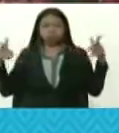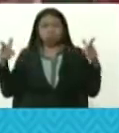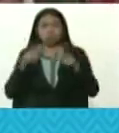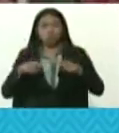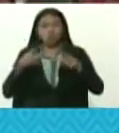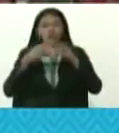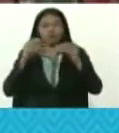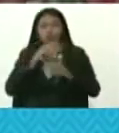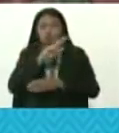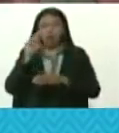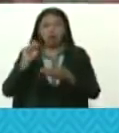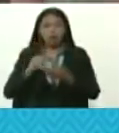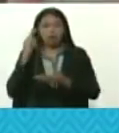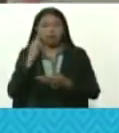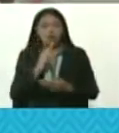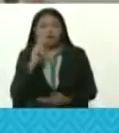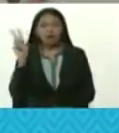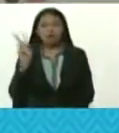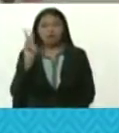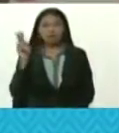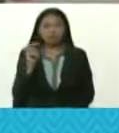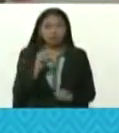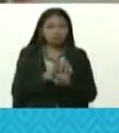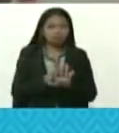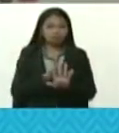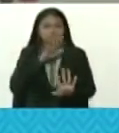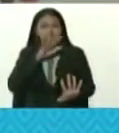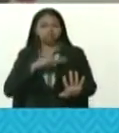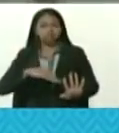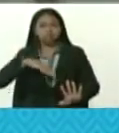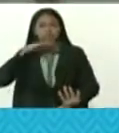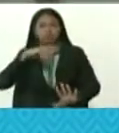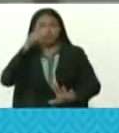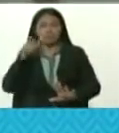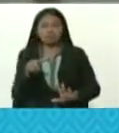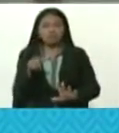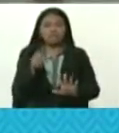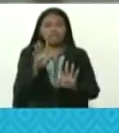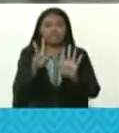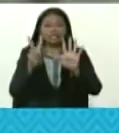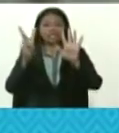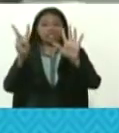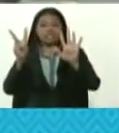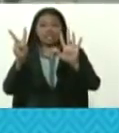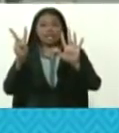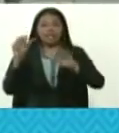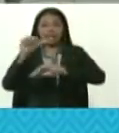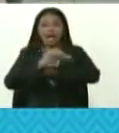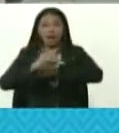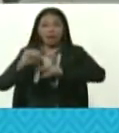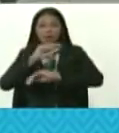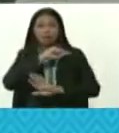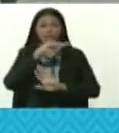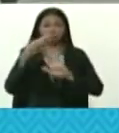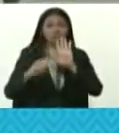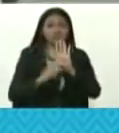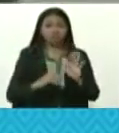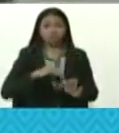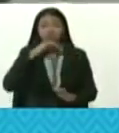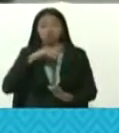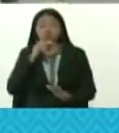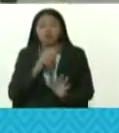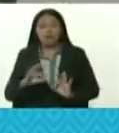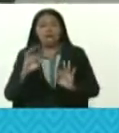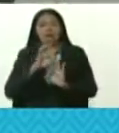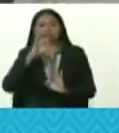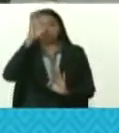toda la República Bolivariana de Venezuela. 7 avenidas completas. Nadie lo